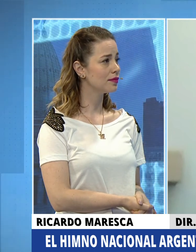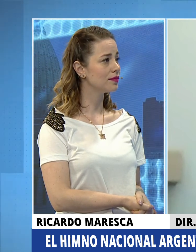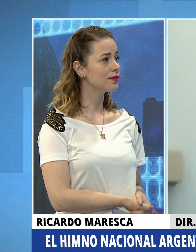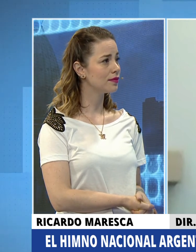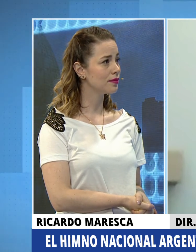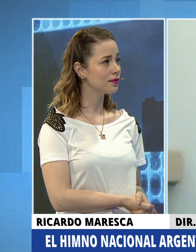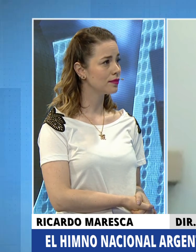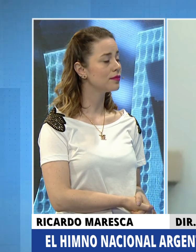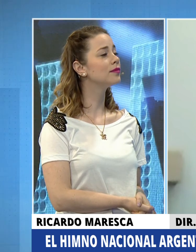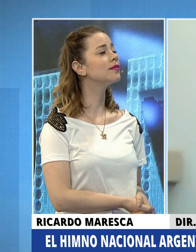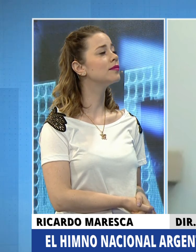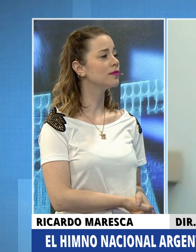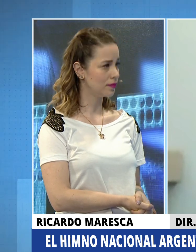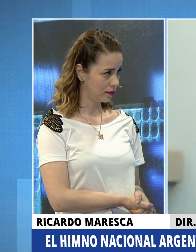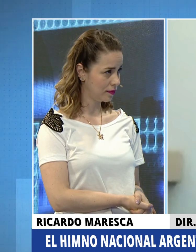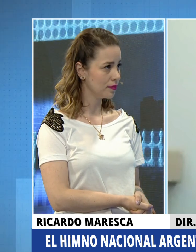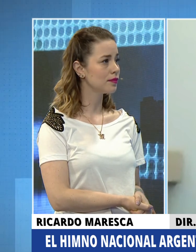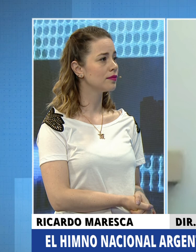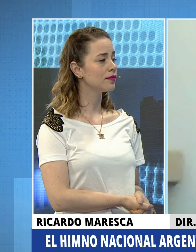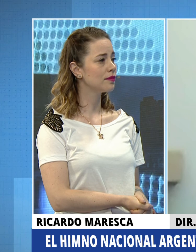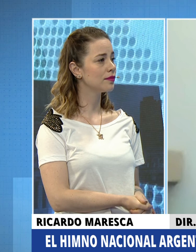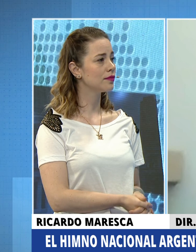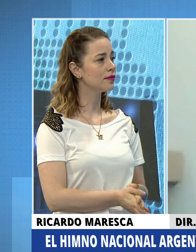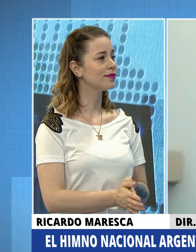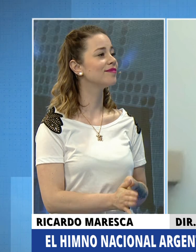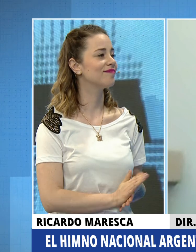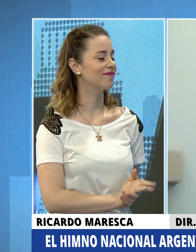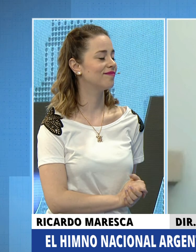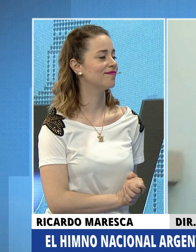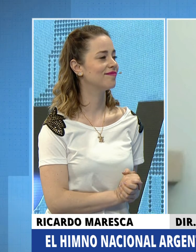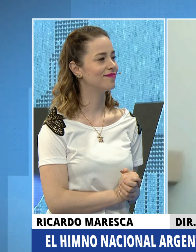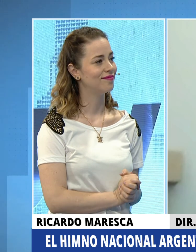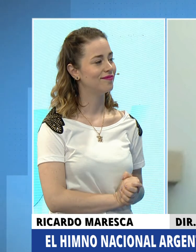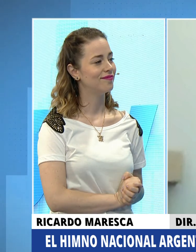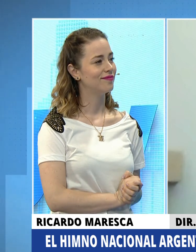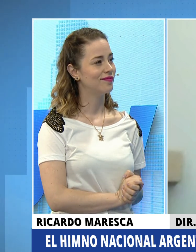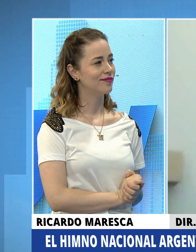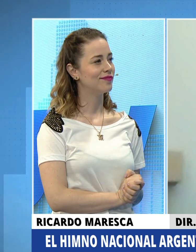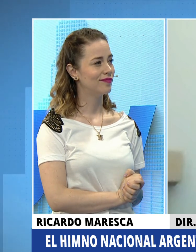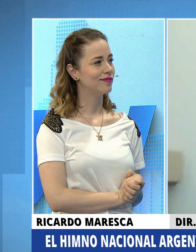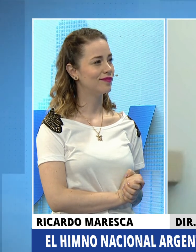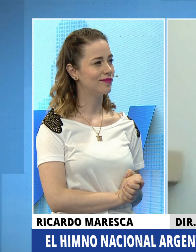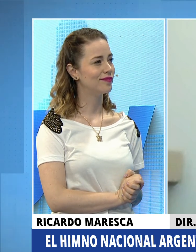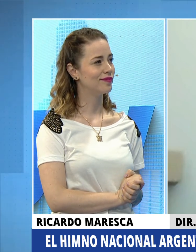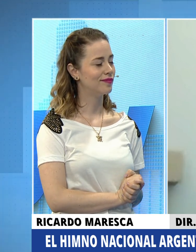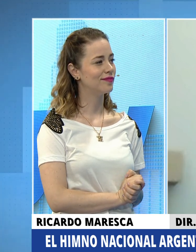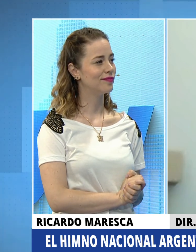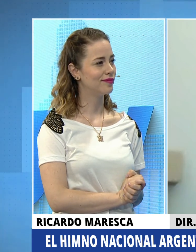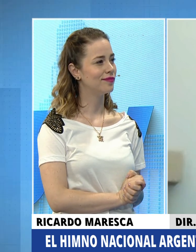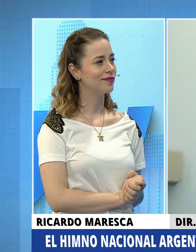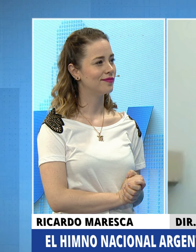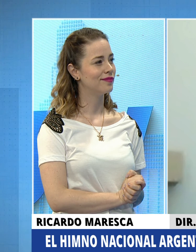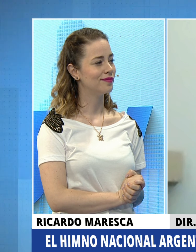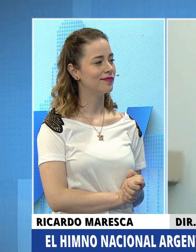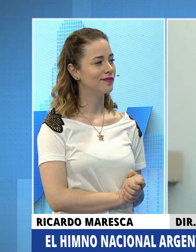en el himno las grabamos con celulares, cada uno desde su casa. Con eso trabajamos todo el año, trabajamos muy contentos, pero ¿sabes